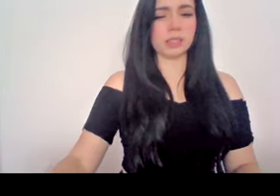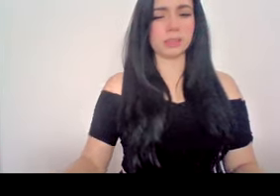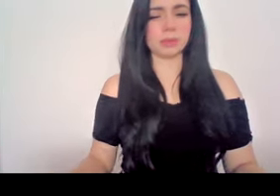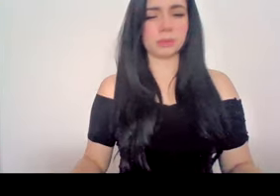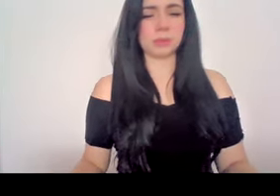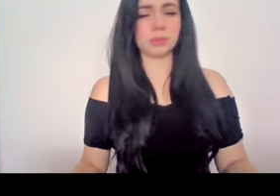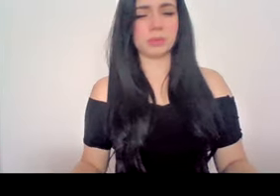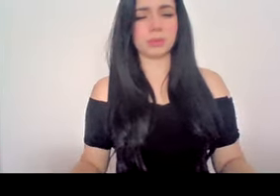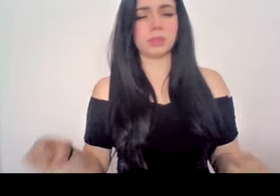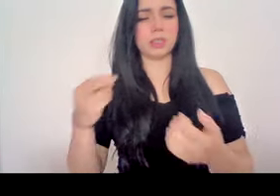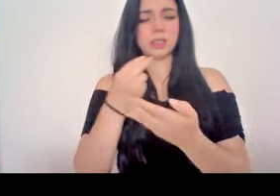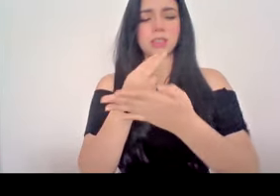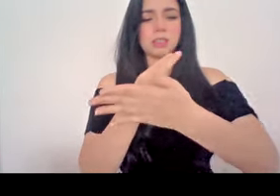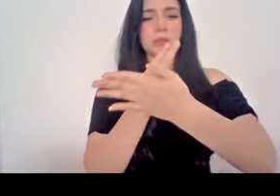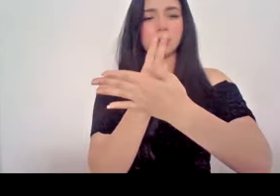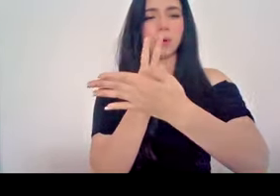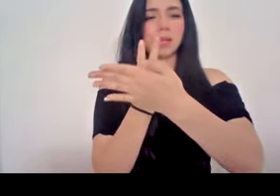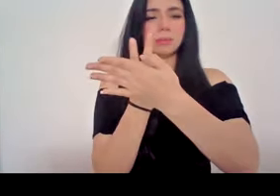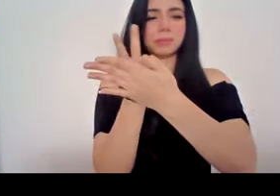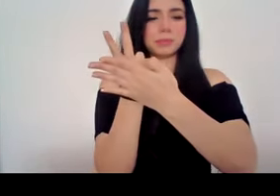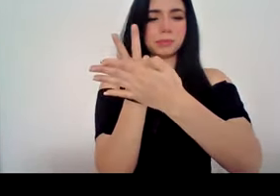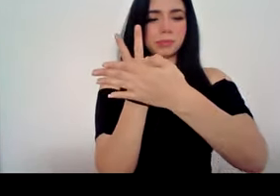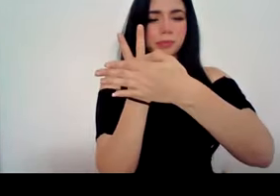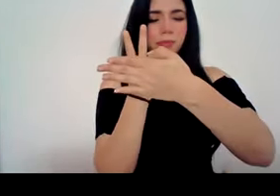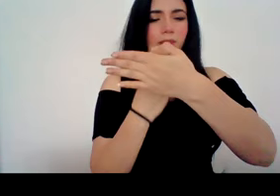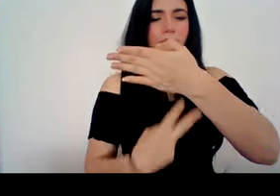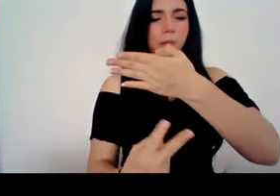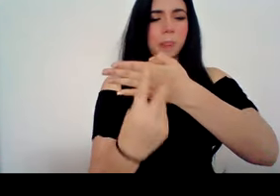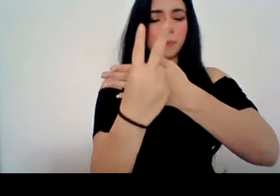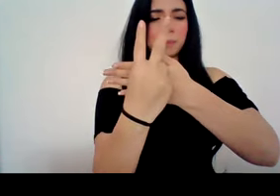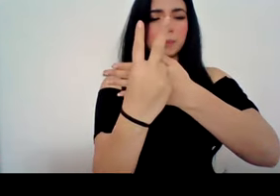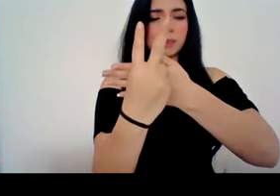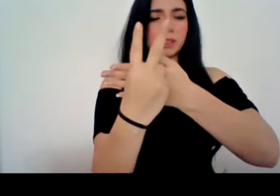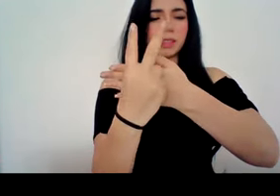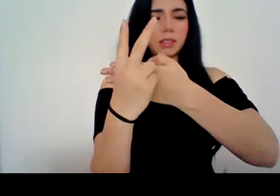Vamos con hijastro. Hacemos igual.